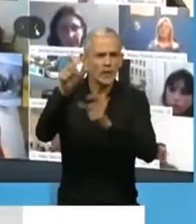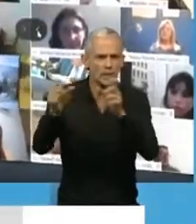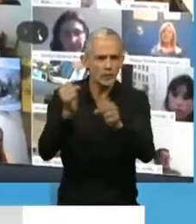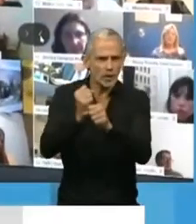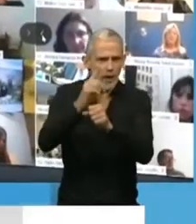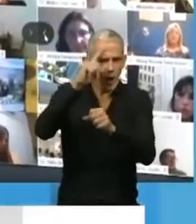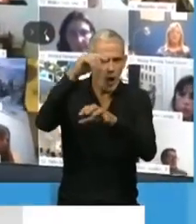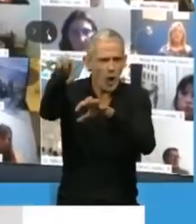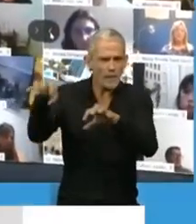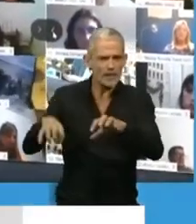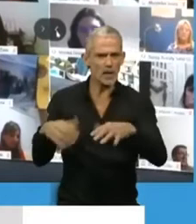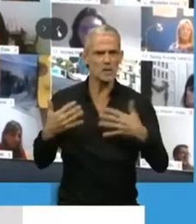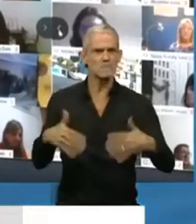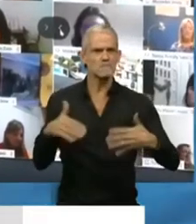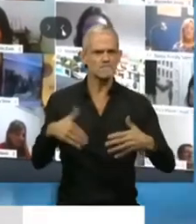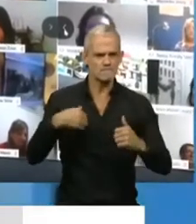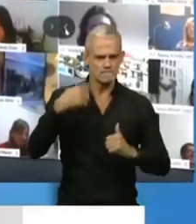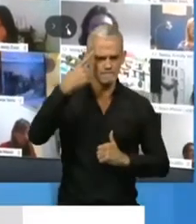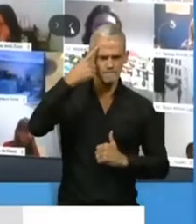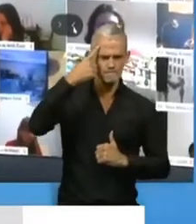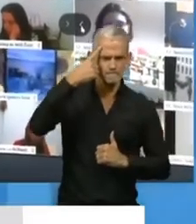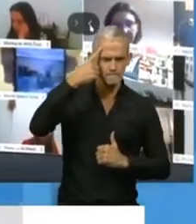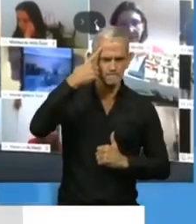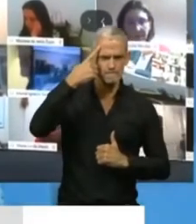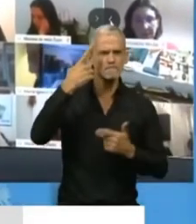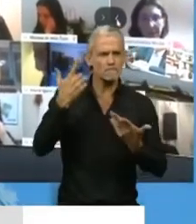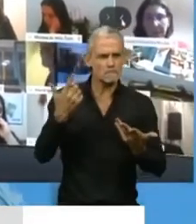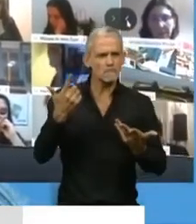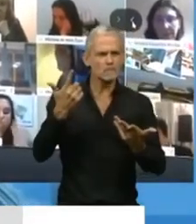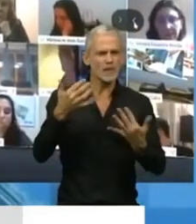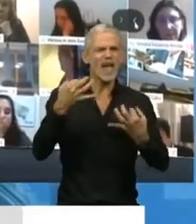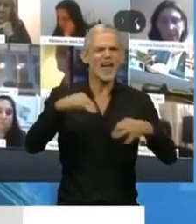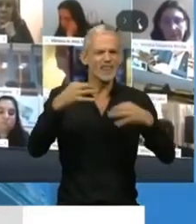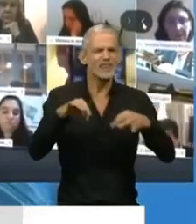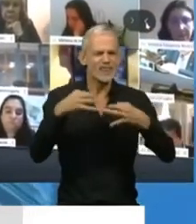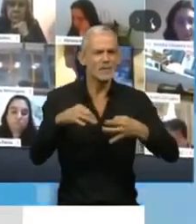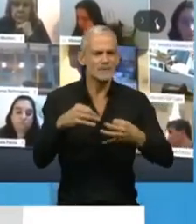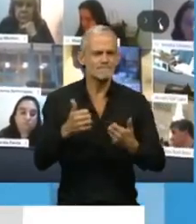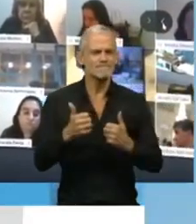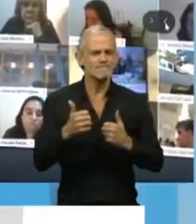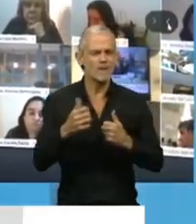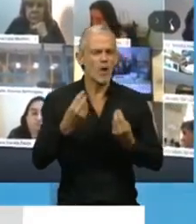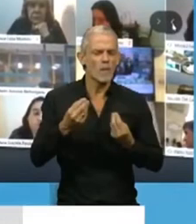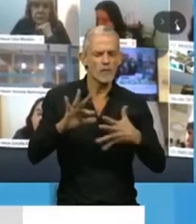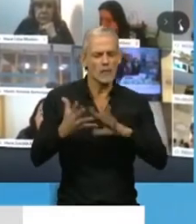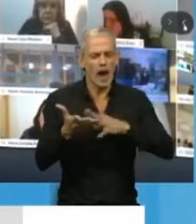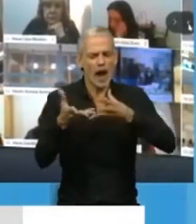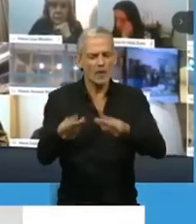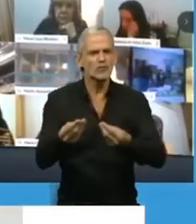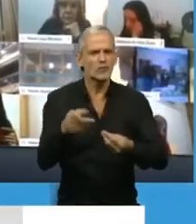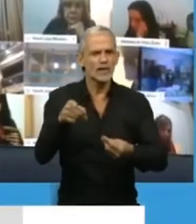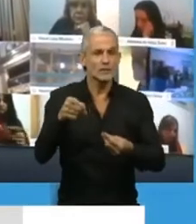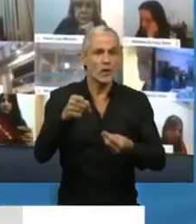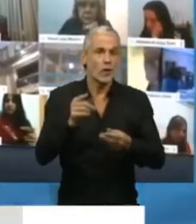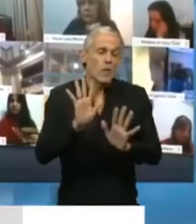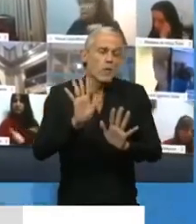salud, empezamos a pensar en que un aporte, en que esta gota en el